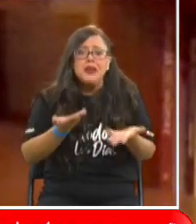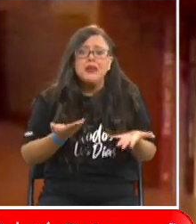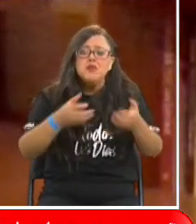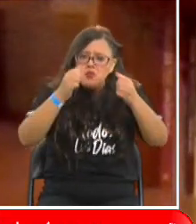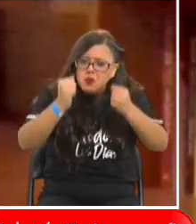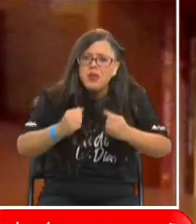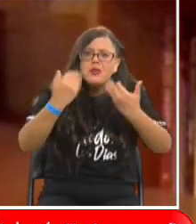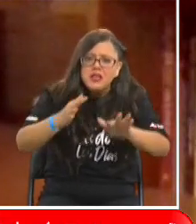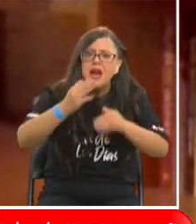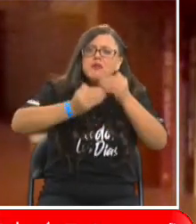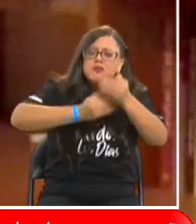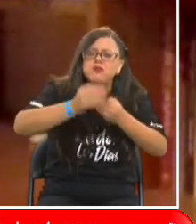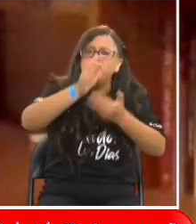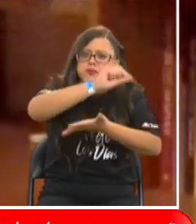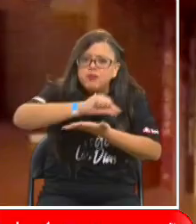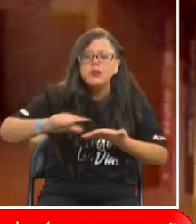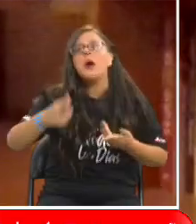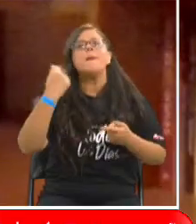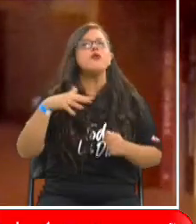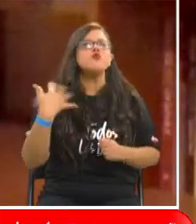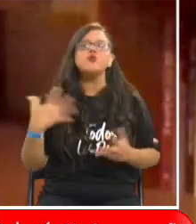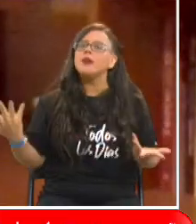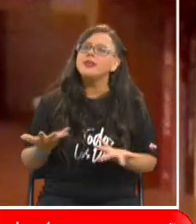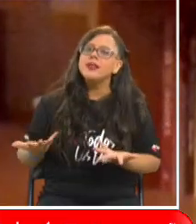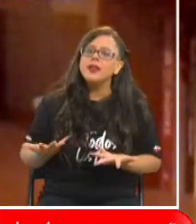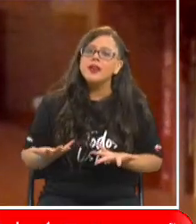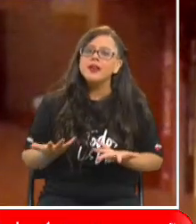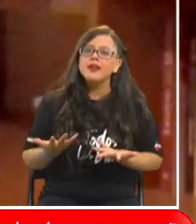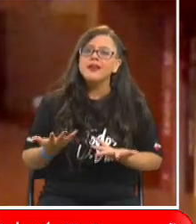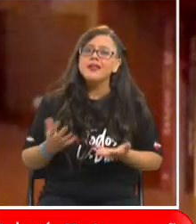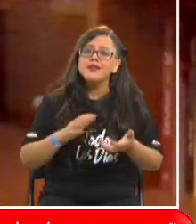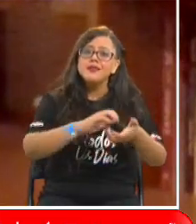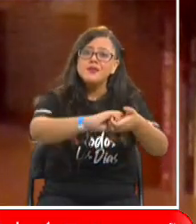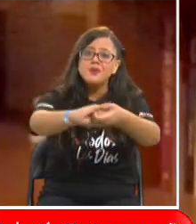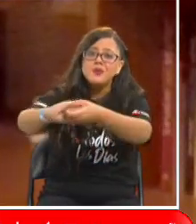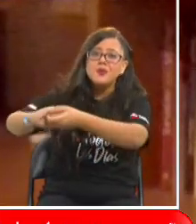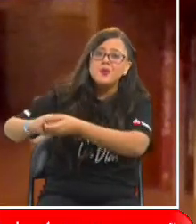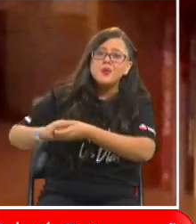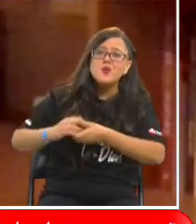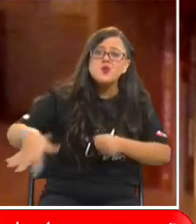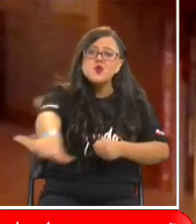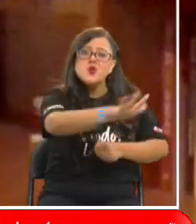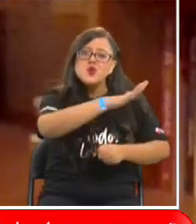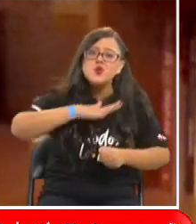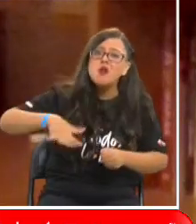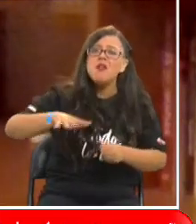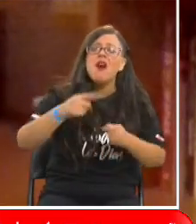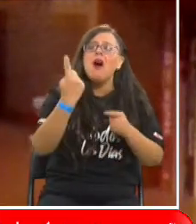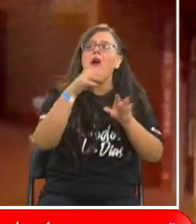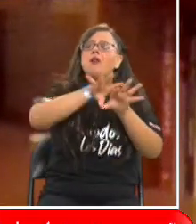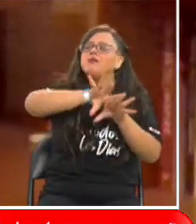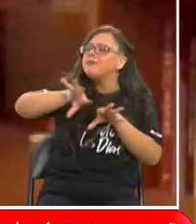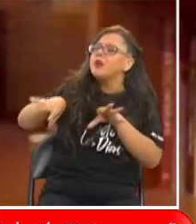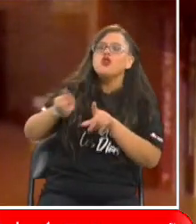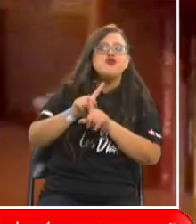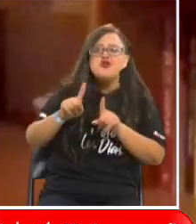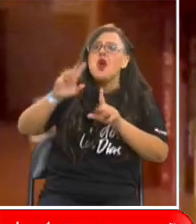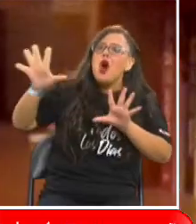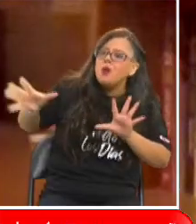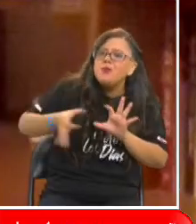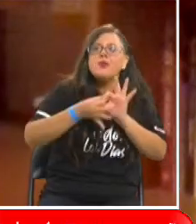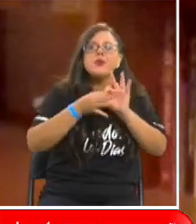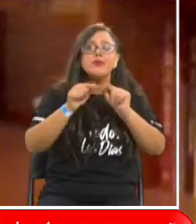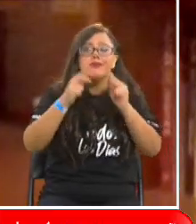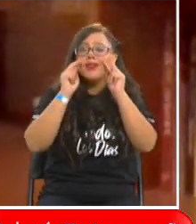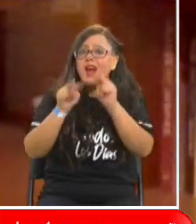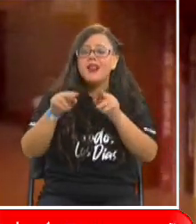adelante, pero lo más importante es que salimos todos juntos y no dejamos a nadie atrás. Y yo creo que eso es lo que estamos